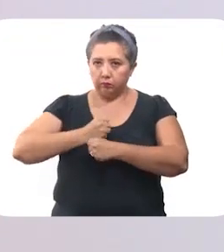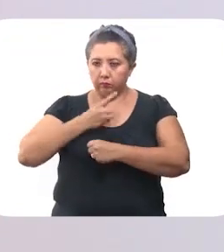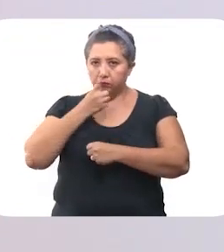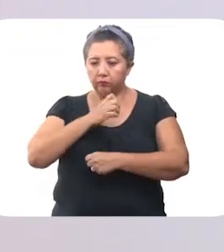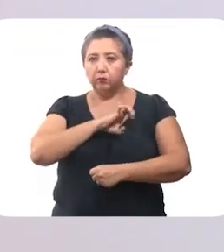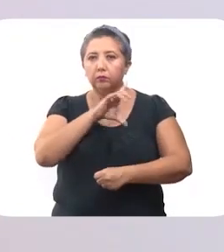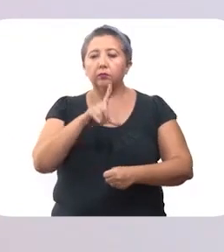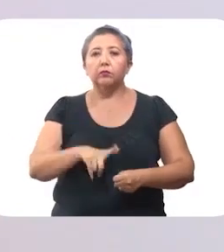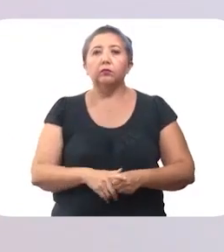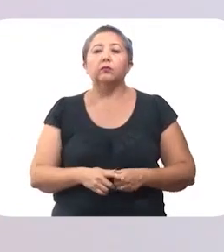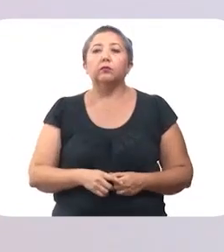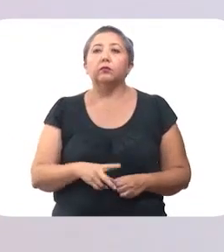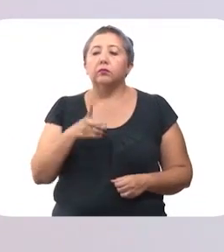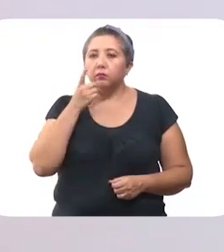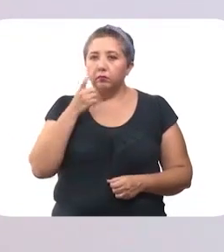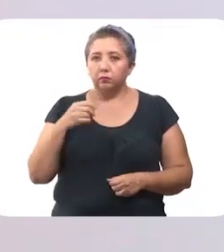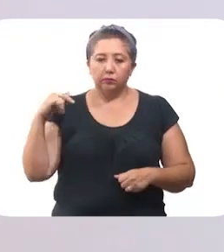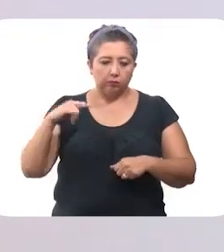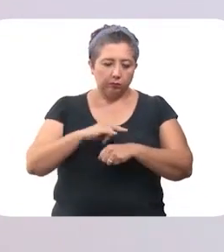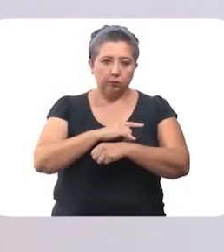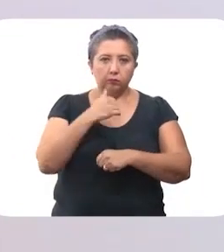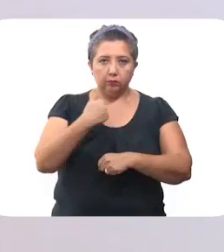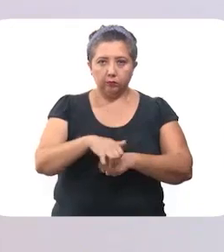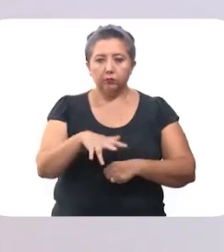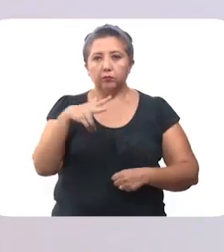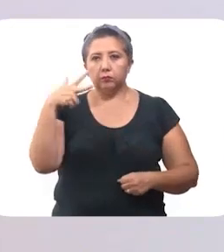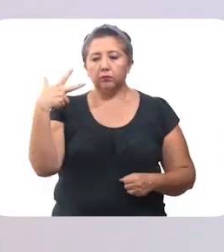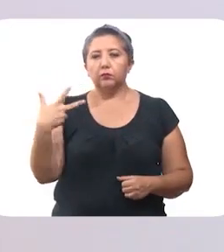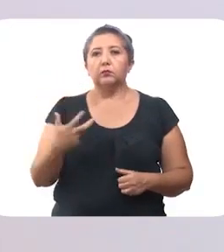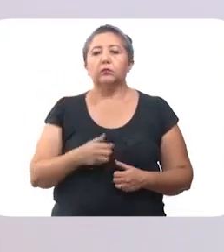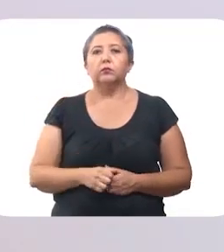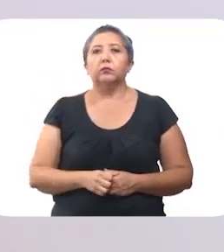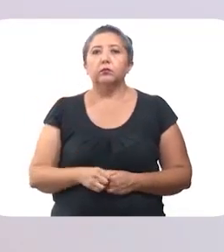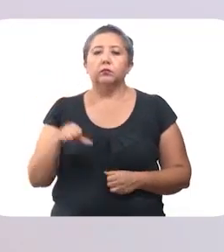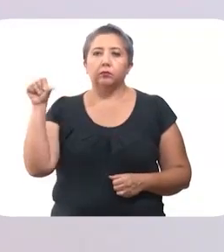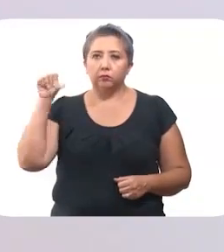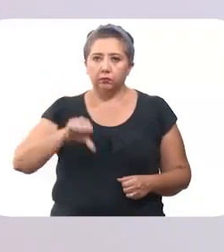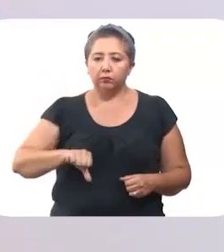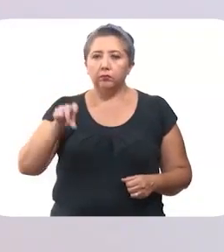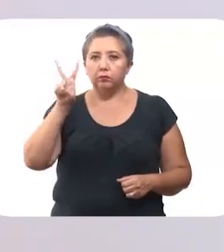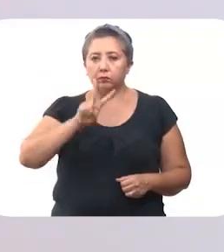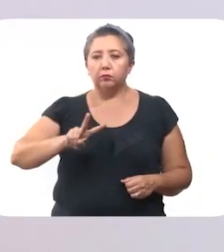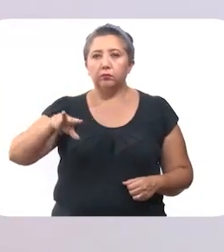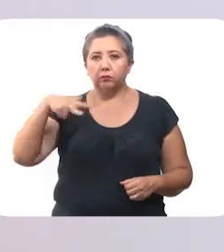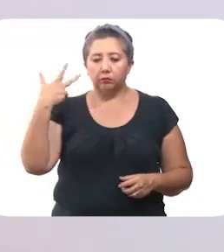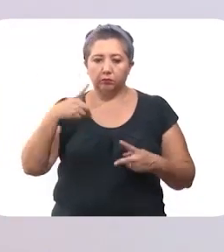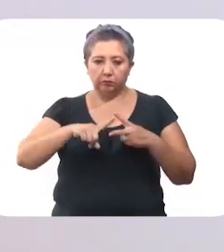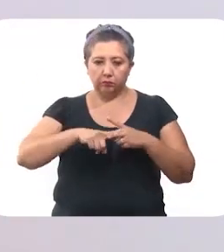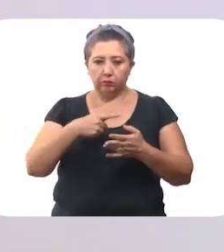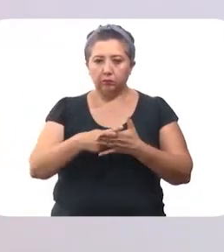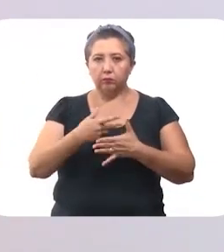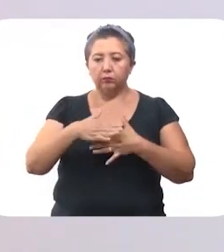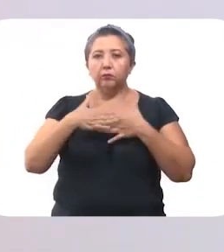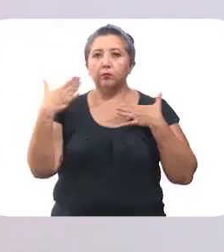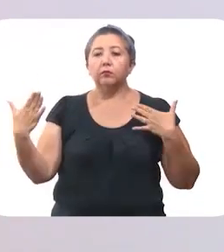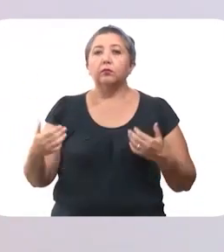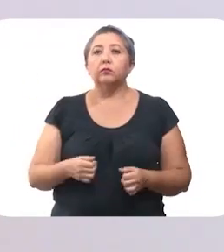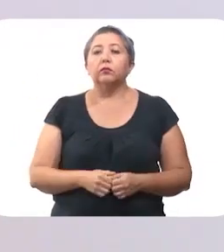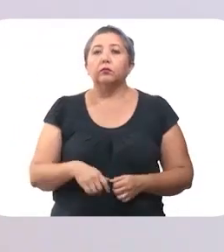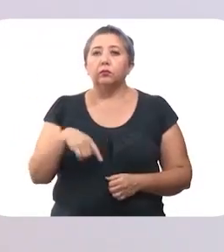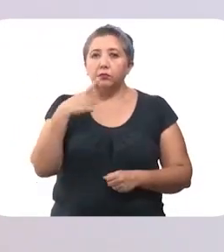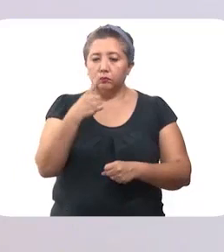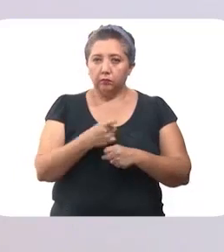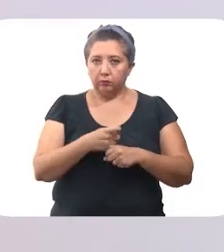Regional de Especialidades y la Base Aérea Militar número 8. Hoy, viernes 13, comenzó el proceso de vacunación